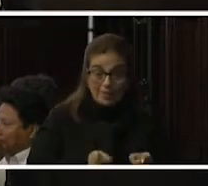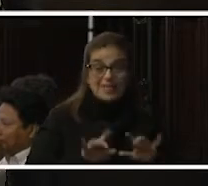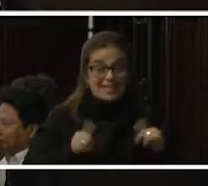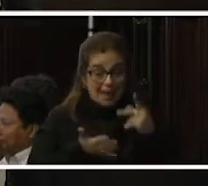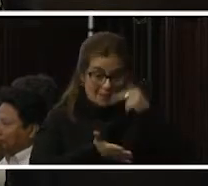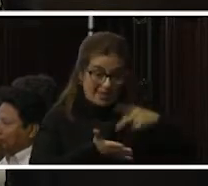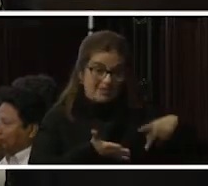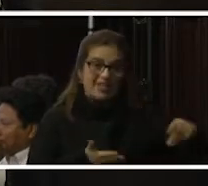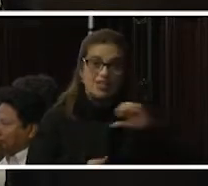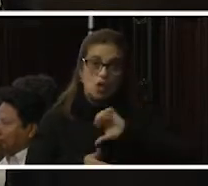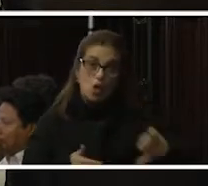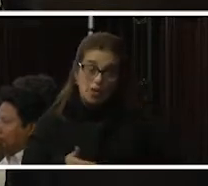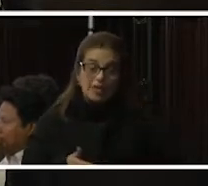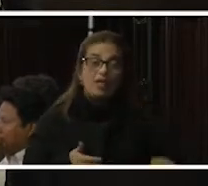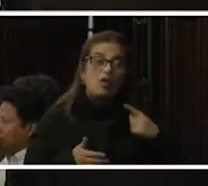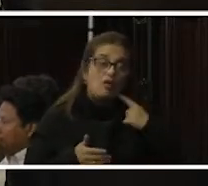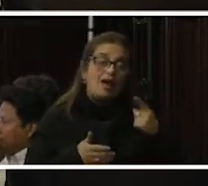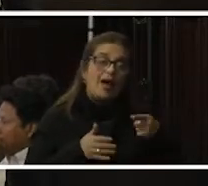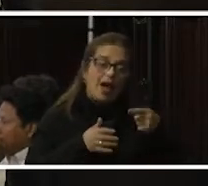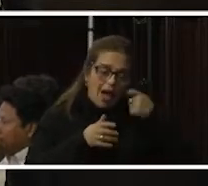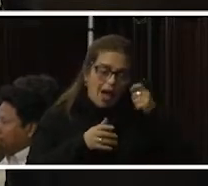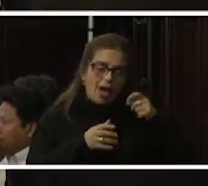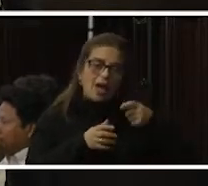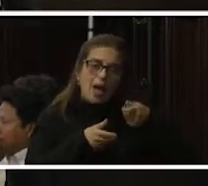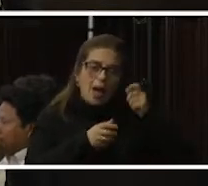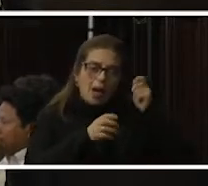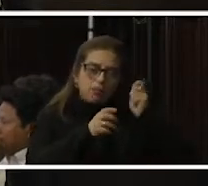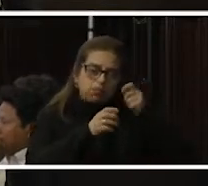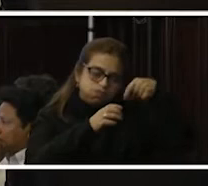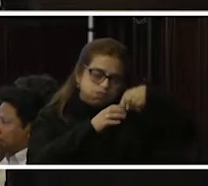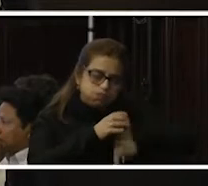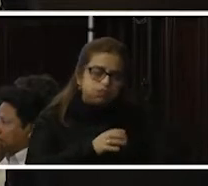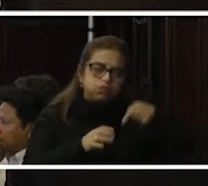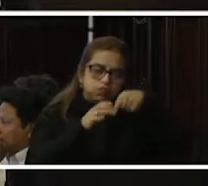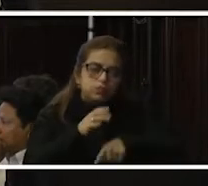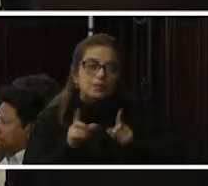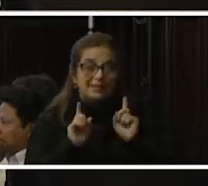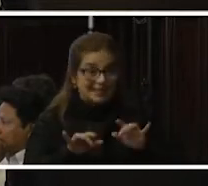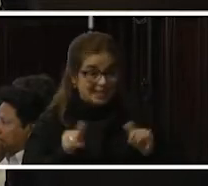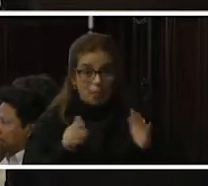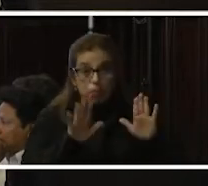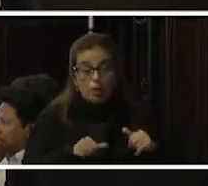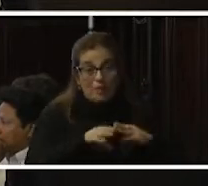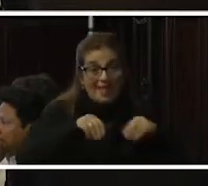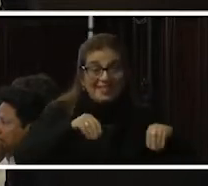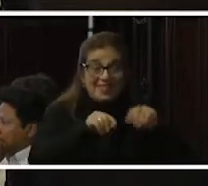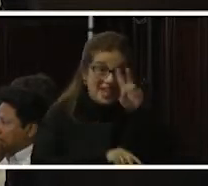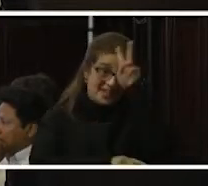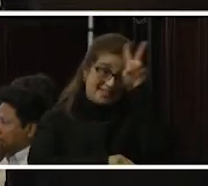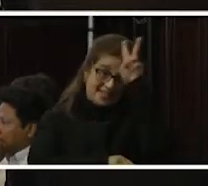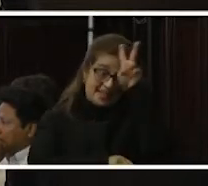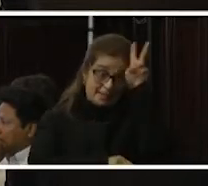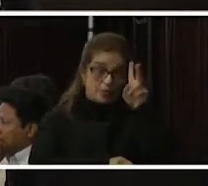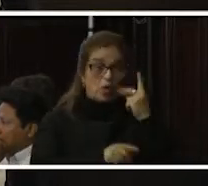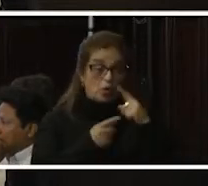para perforar más de 300 pozos que territorio de los indígenas aislados Tagueri Tarmenani, Iguene, Niatara